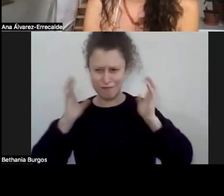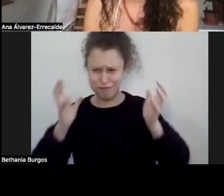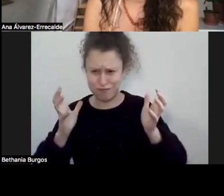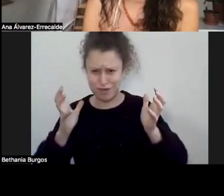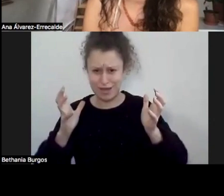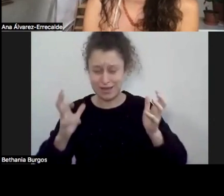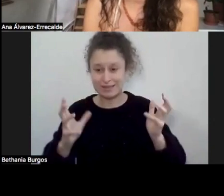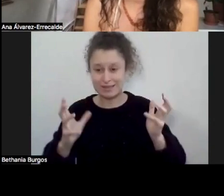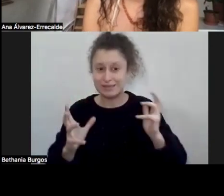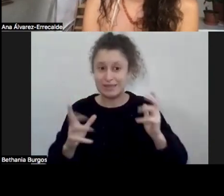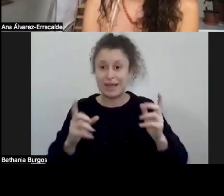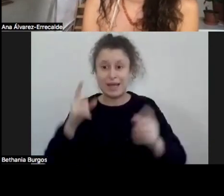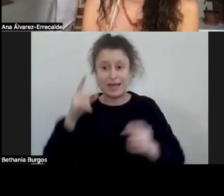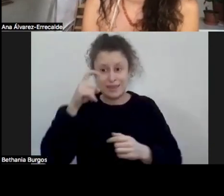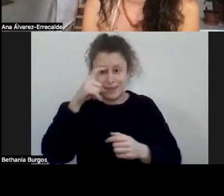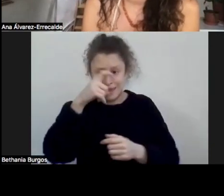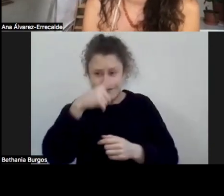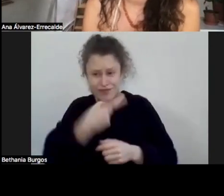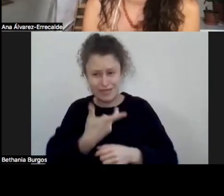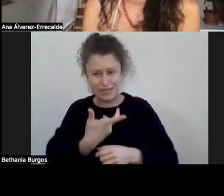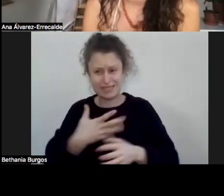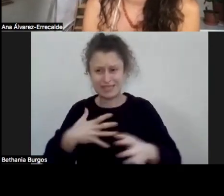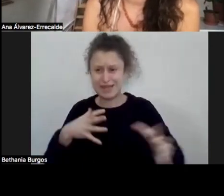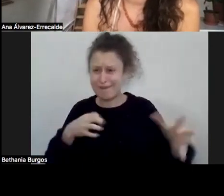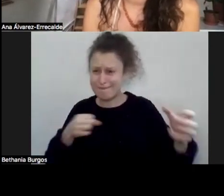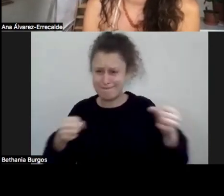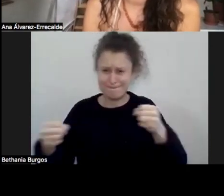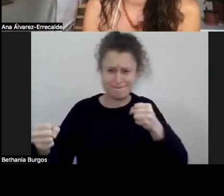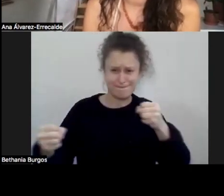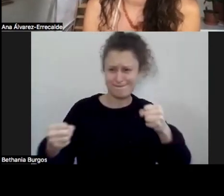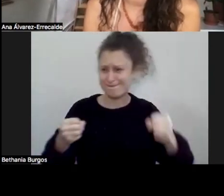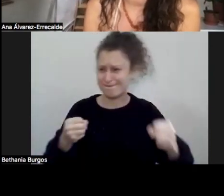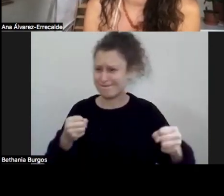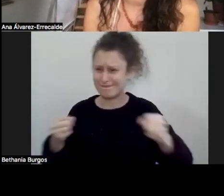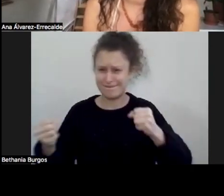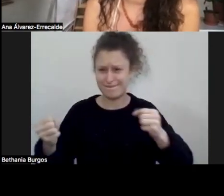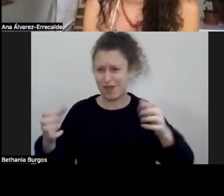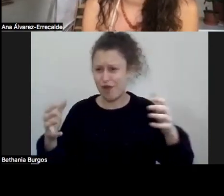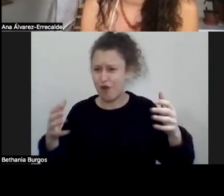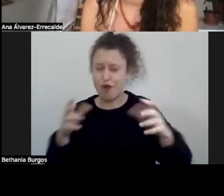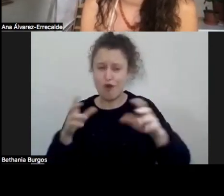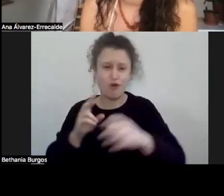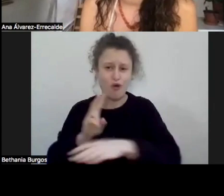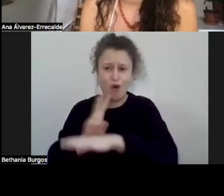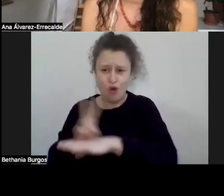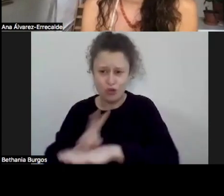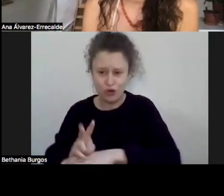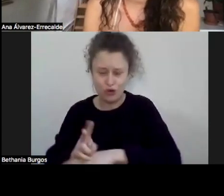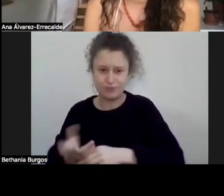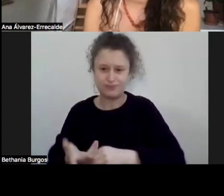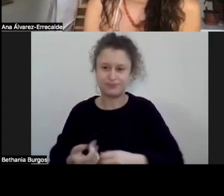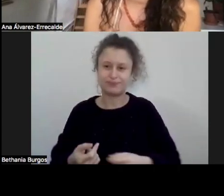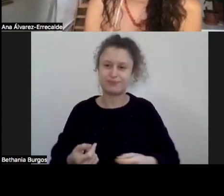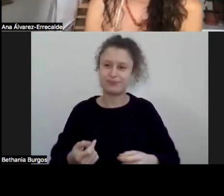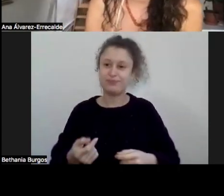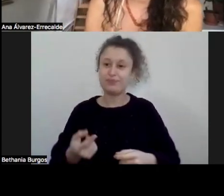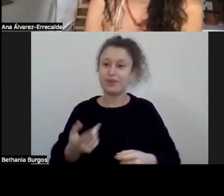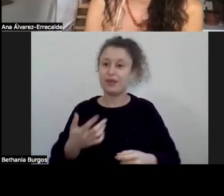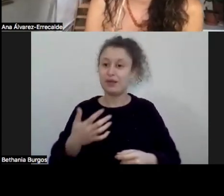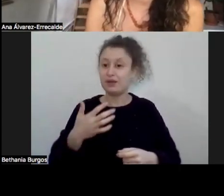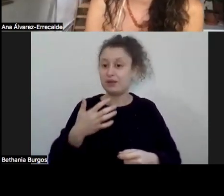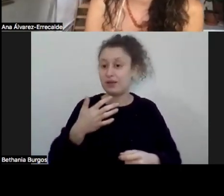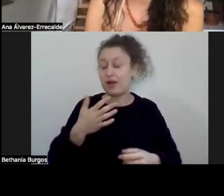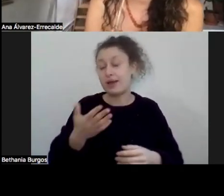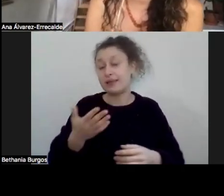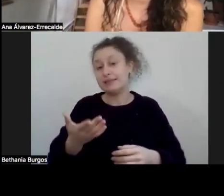cuando no tienes apoyo. O sea, durante el confinamiento, esta familia tenía, antes del confinamiento, tenía el apoyo de